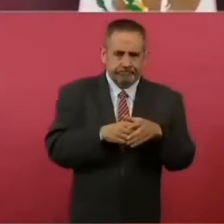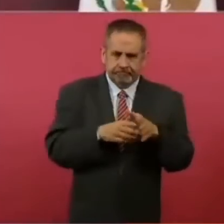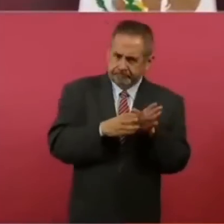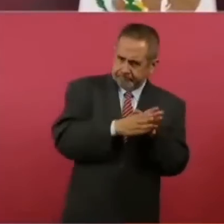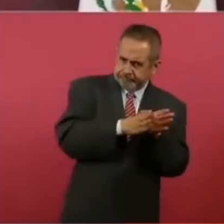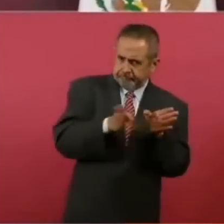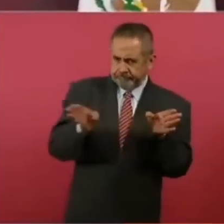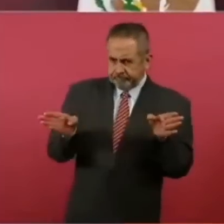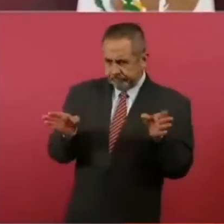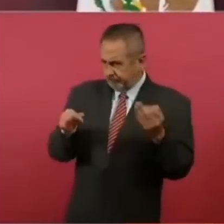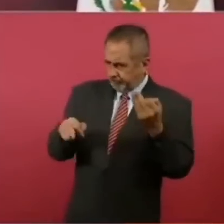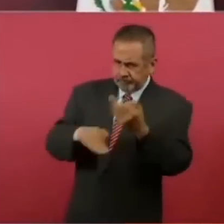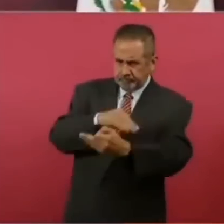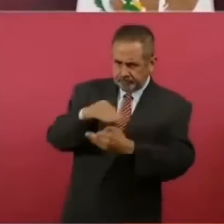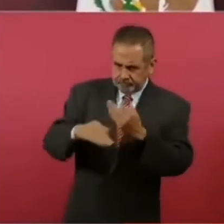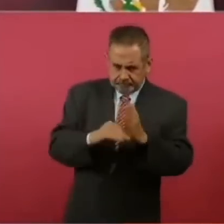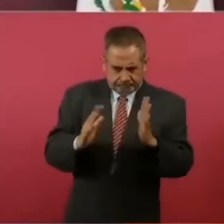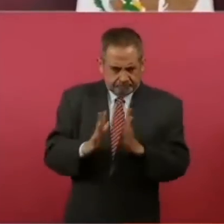todos.